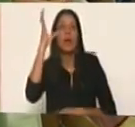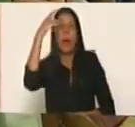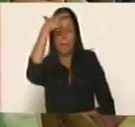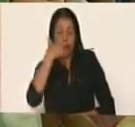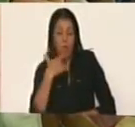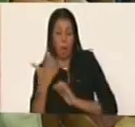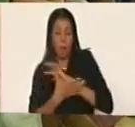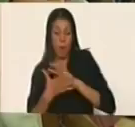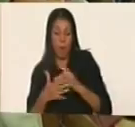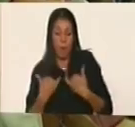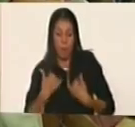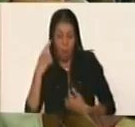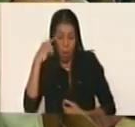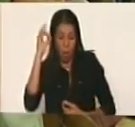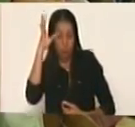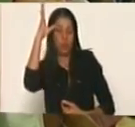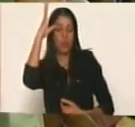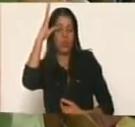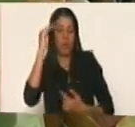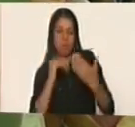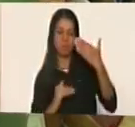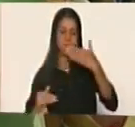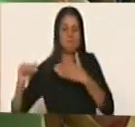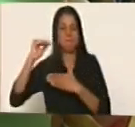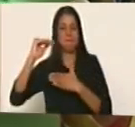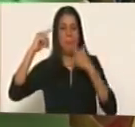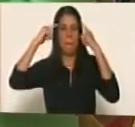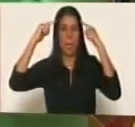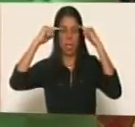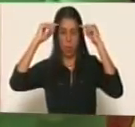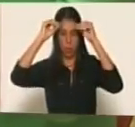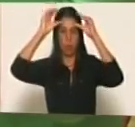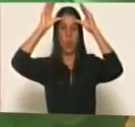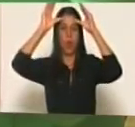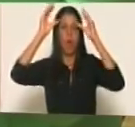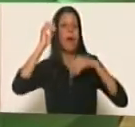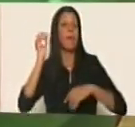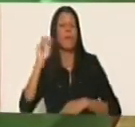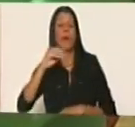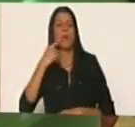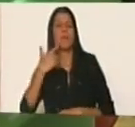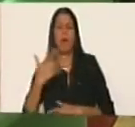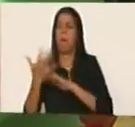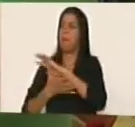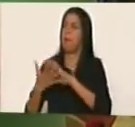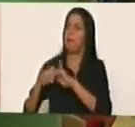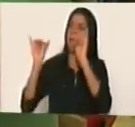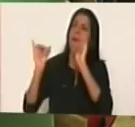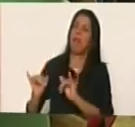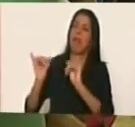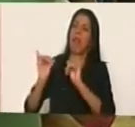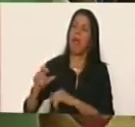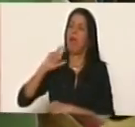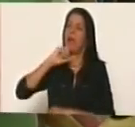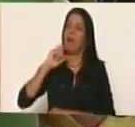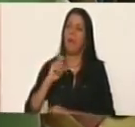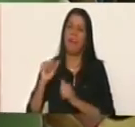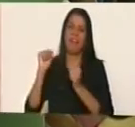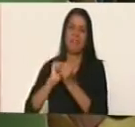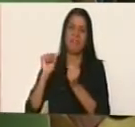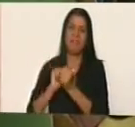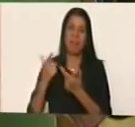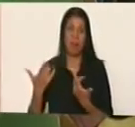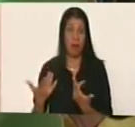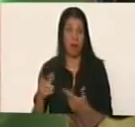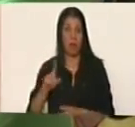se supera a sí mismo sin quedar superado. Quien atribuye a la crisis sus fracasos y penurias, violenta su propio